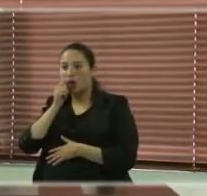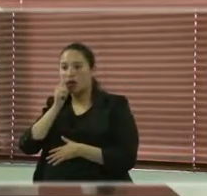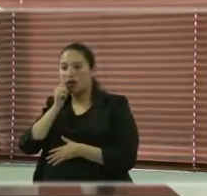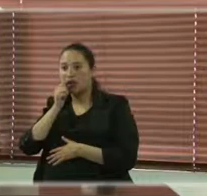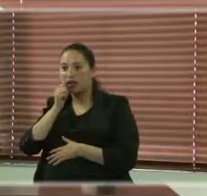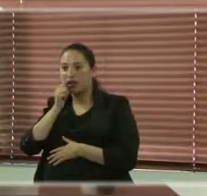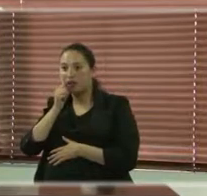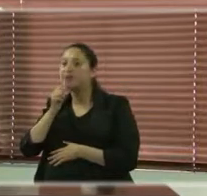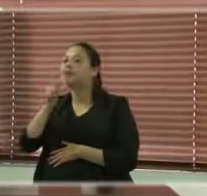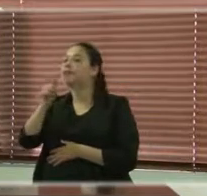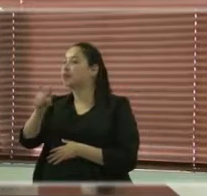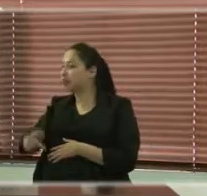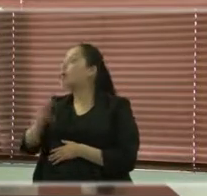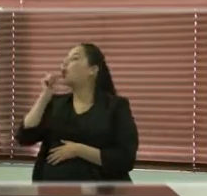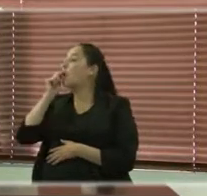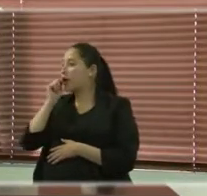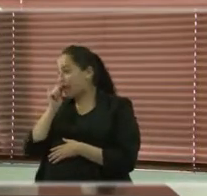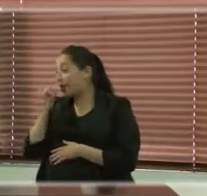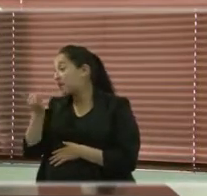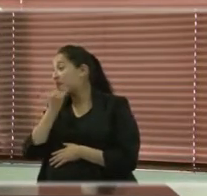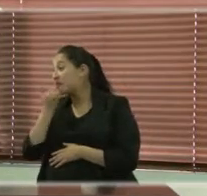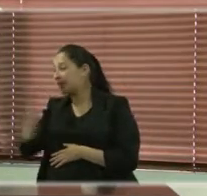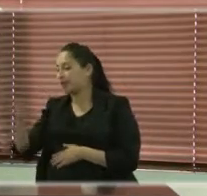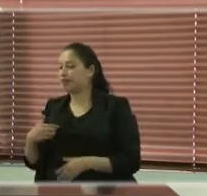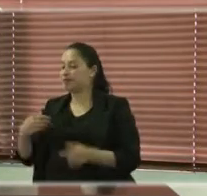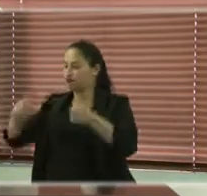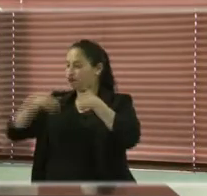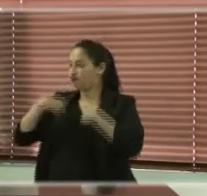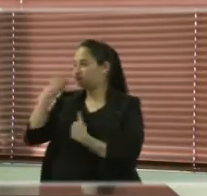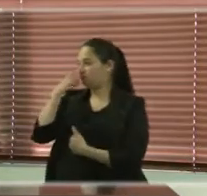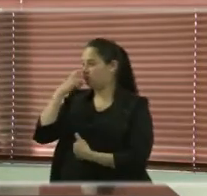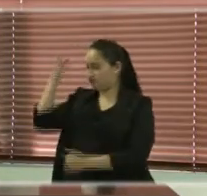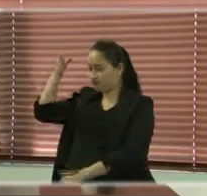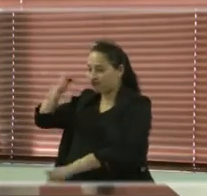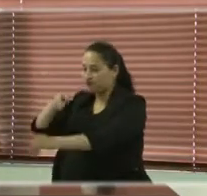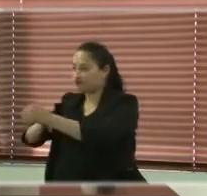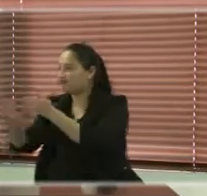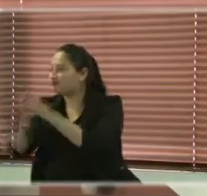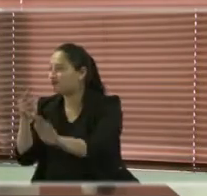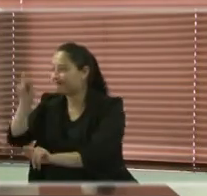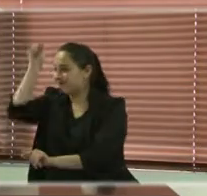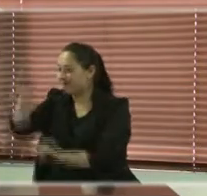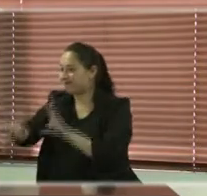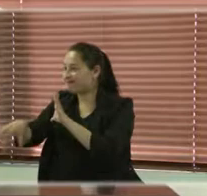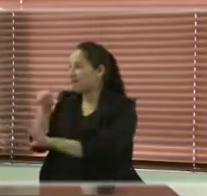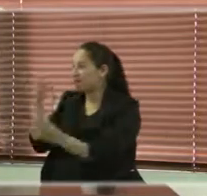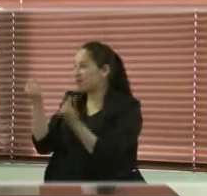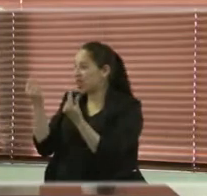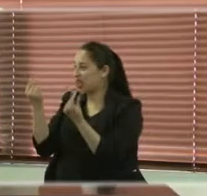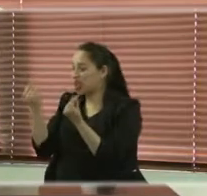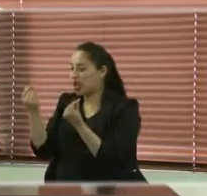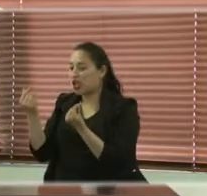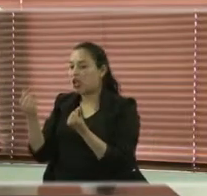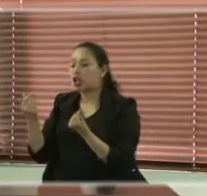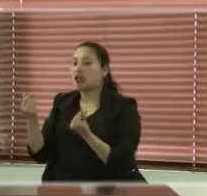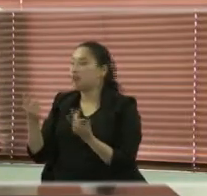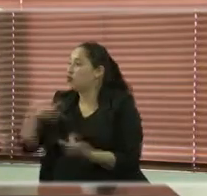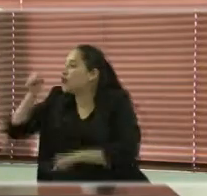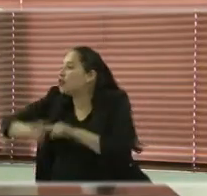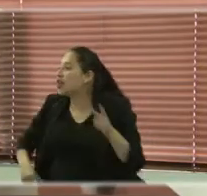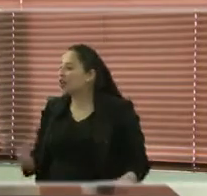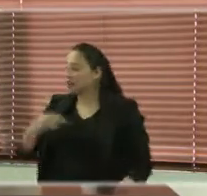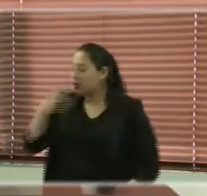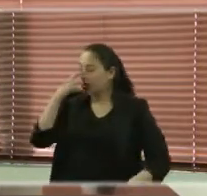concreta Y también fue contra Hungría este caso de unas personas que